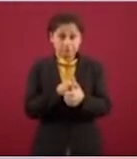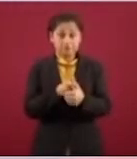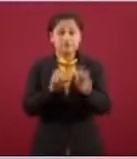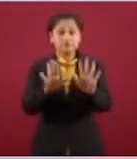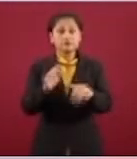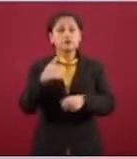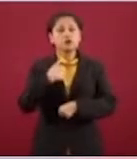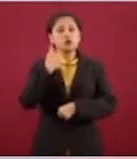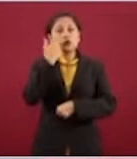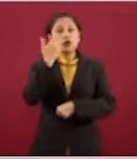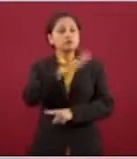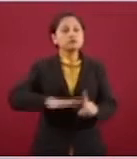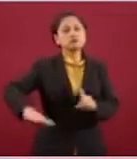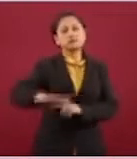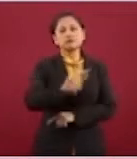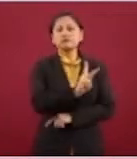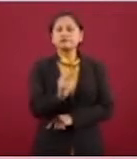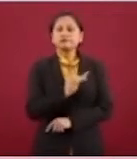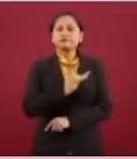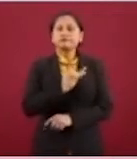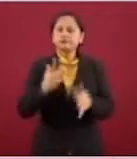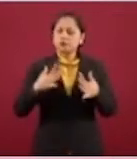confianza, seguridad al pueblo de México